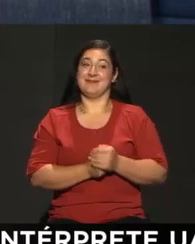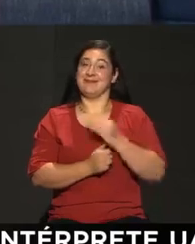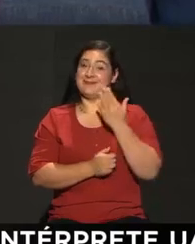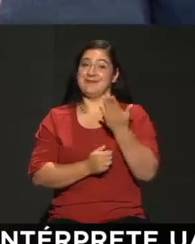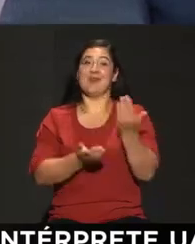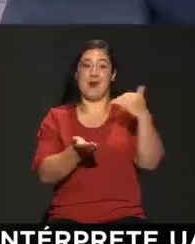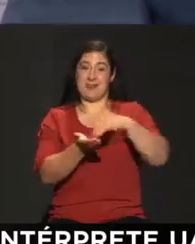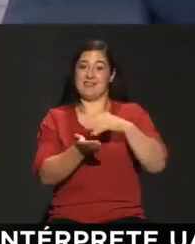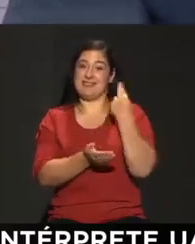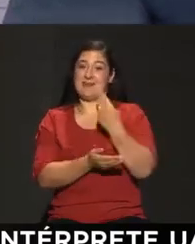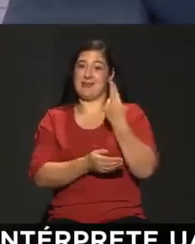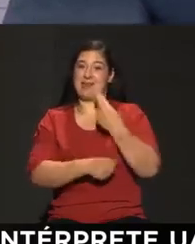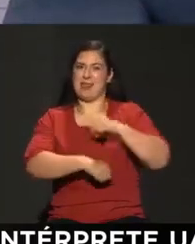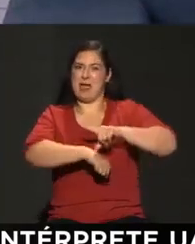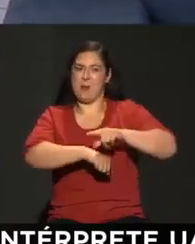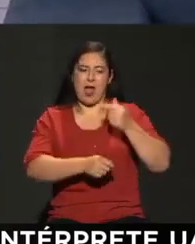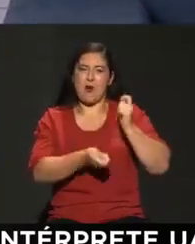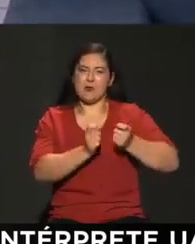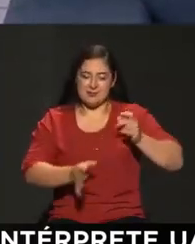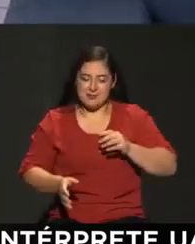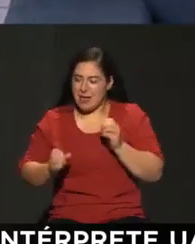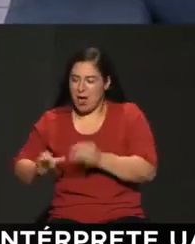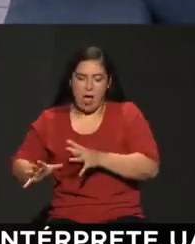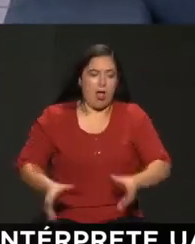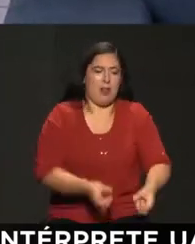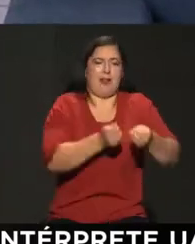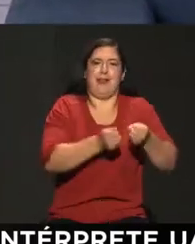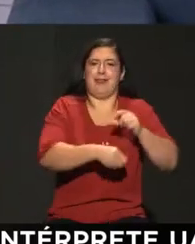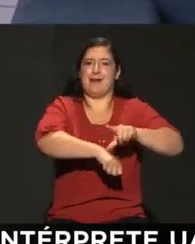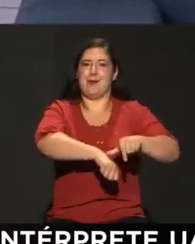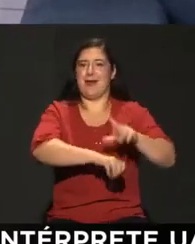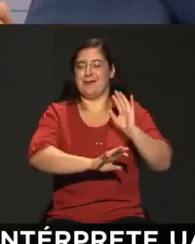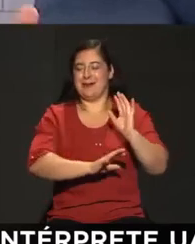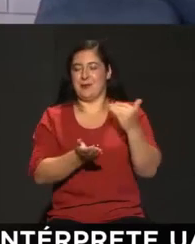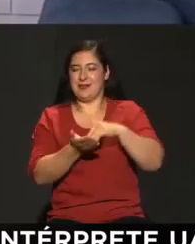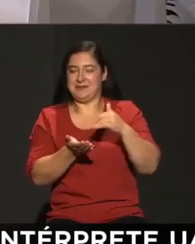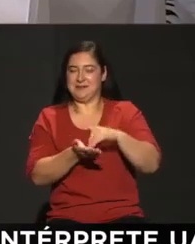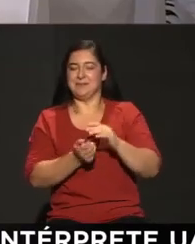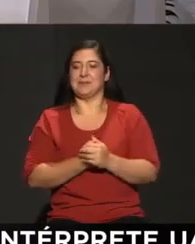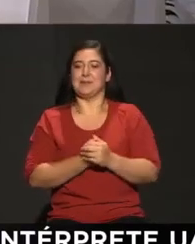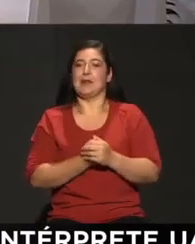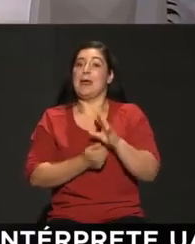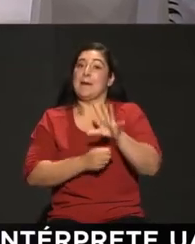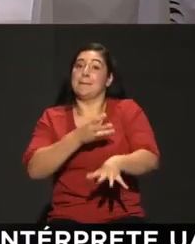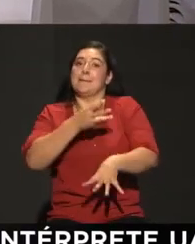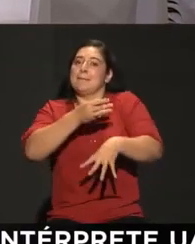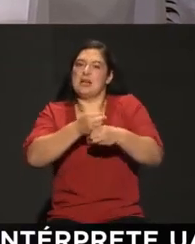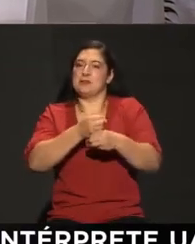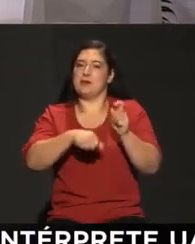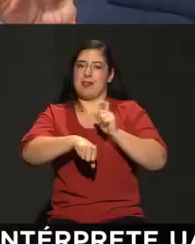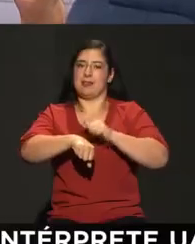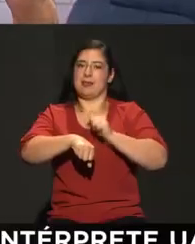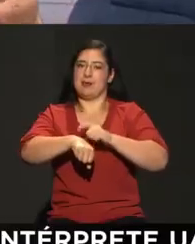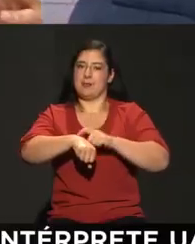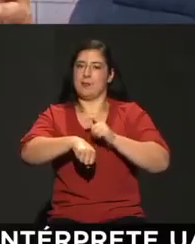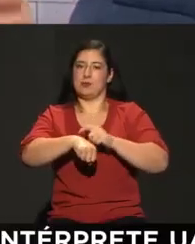Vamos a hacerlo otra vez porque está demorado coger las cucharas. ¿Listo? Listo. Una vez más. A ver, lo voy a tener acá. Ahora vamos a agregarle el tema de la